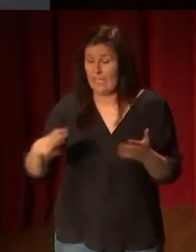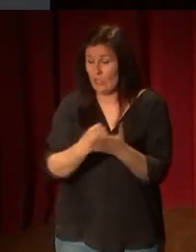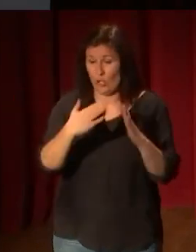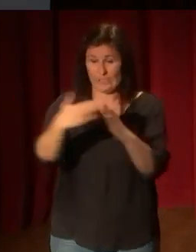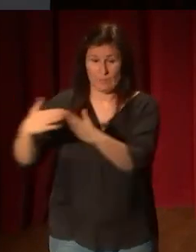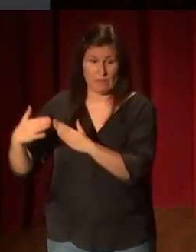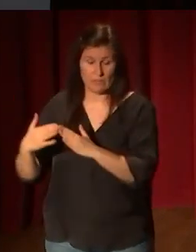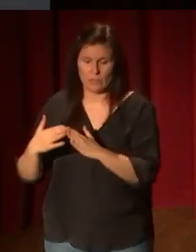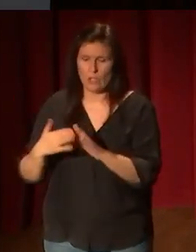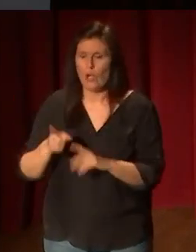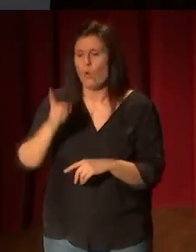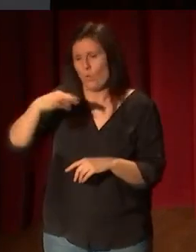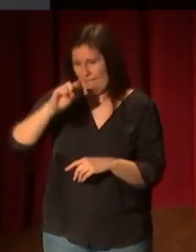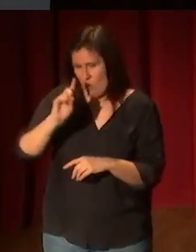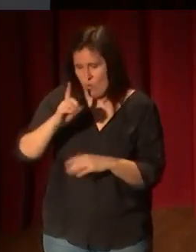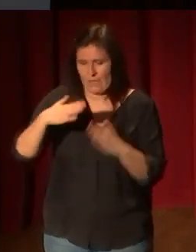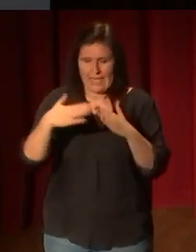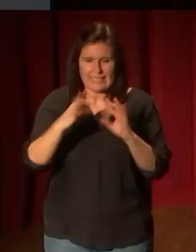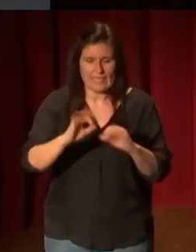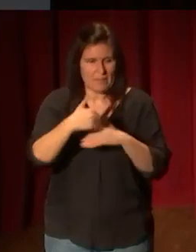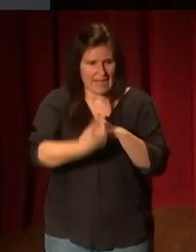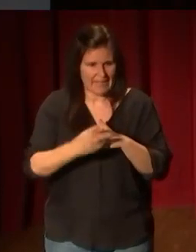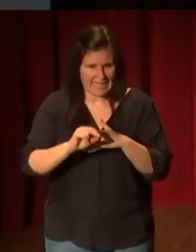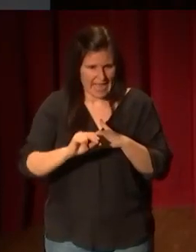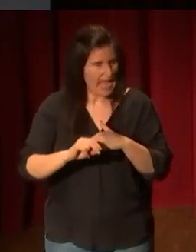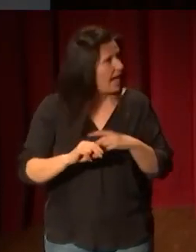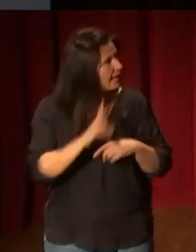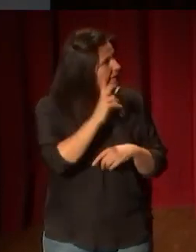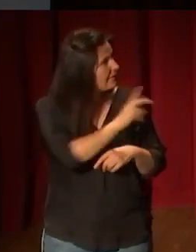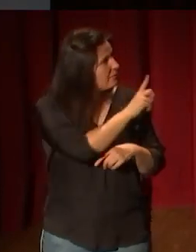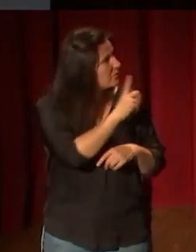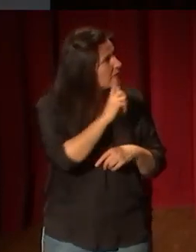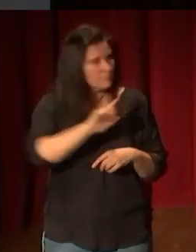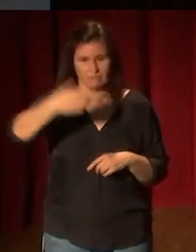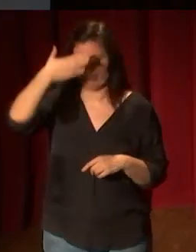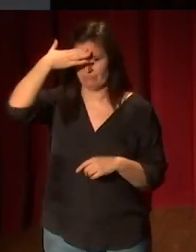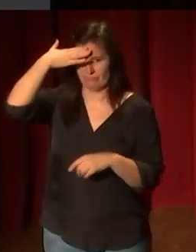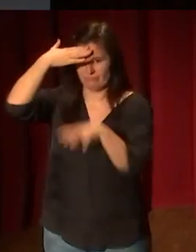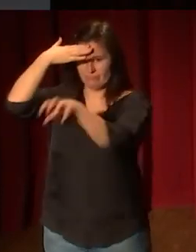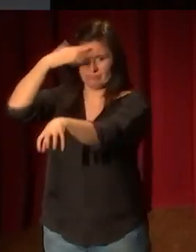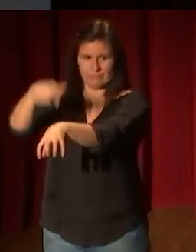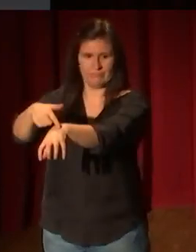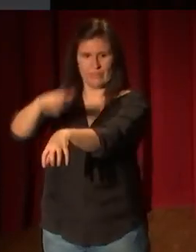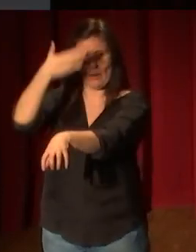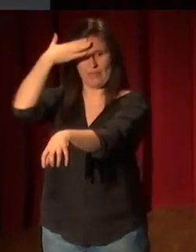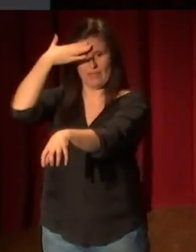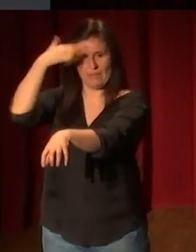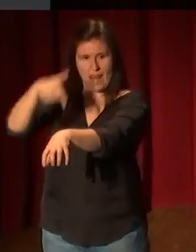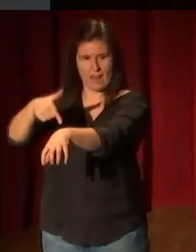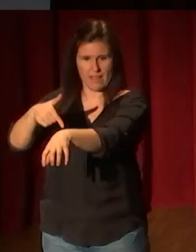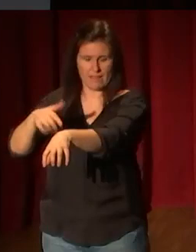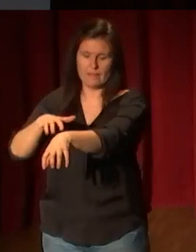excepto la casa de la panadería que es la que vemos presidiendo generalmente las imágenes de la plaza mayor